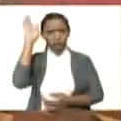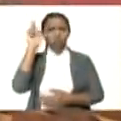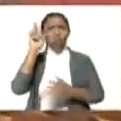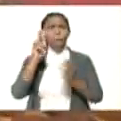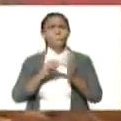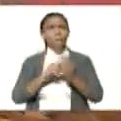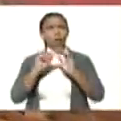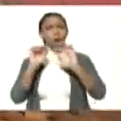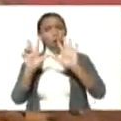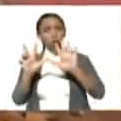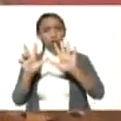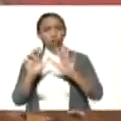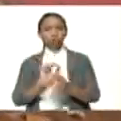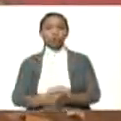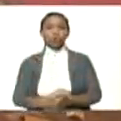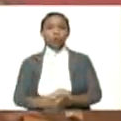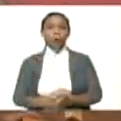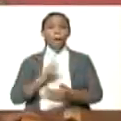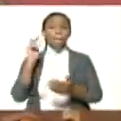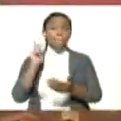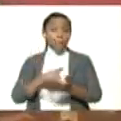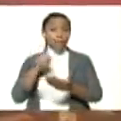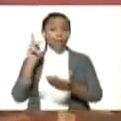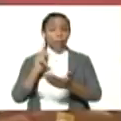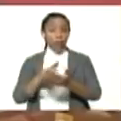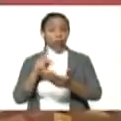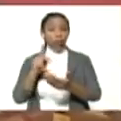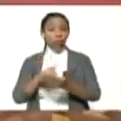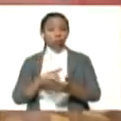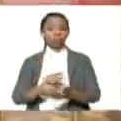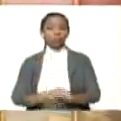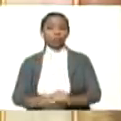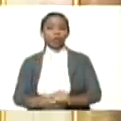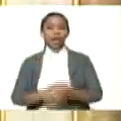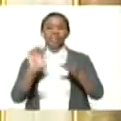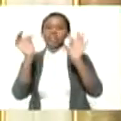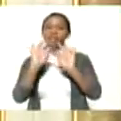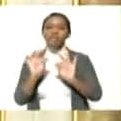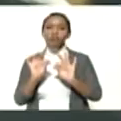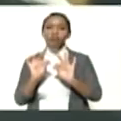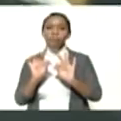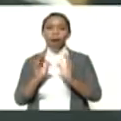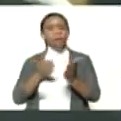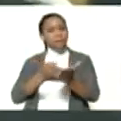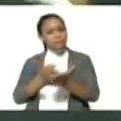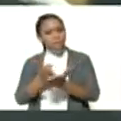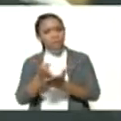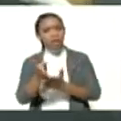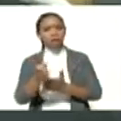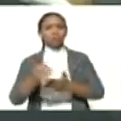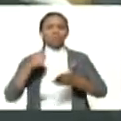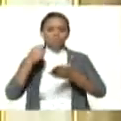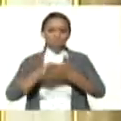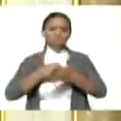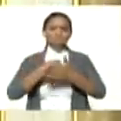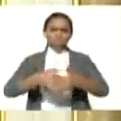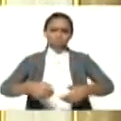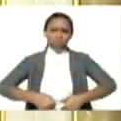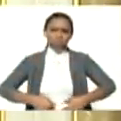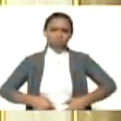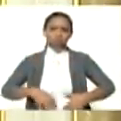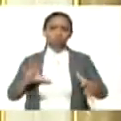2008, participó de manera ferviente y